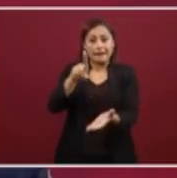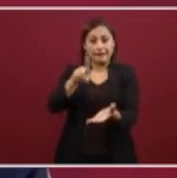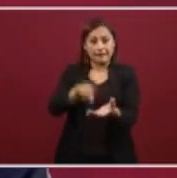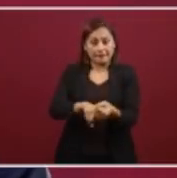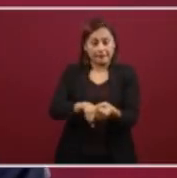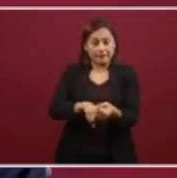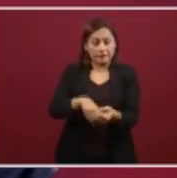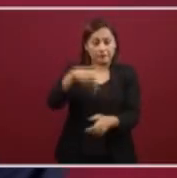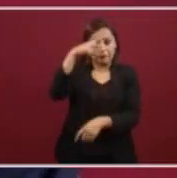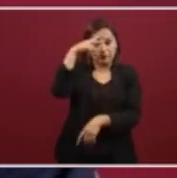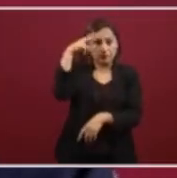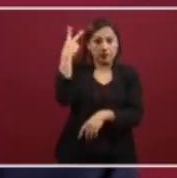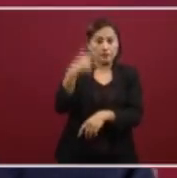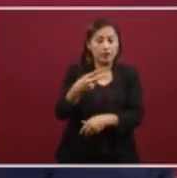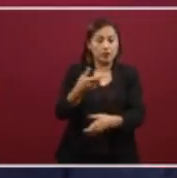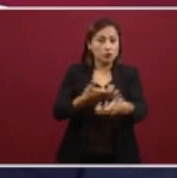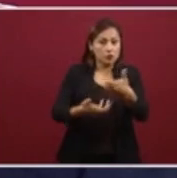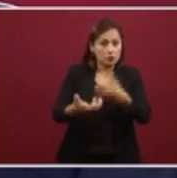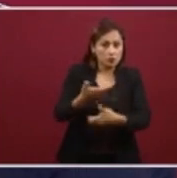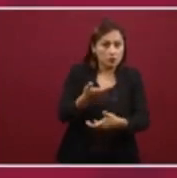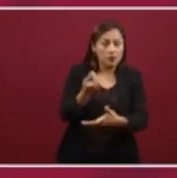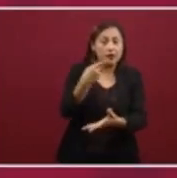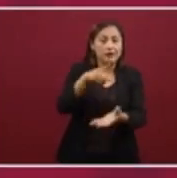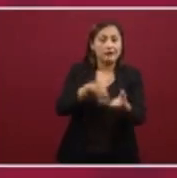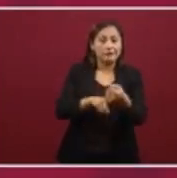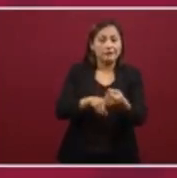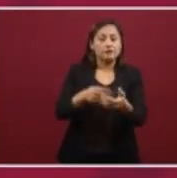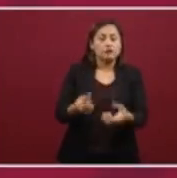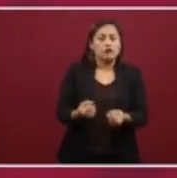la importancia de